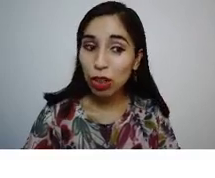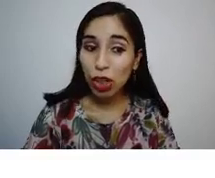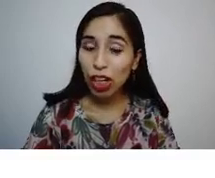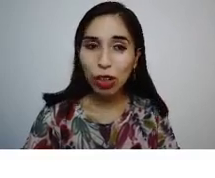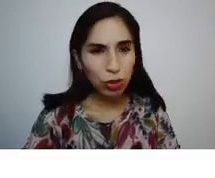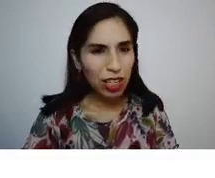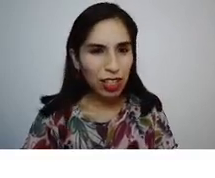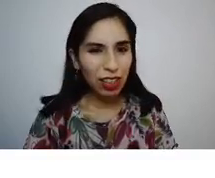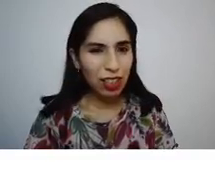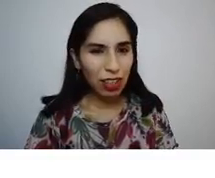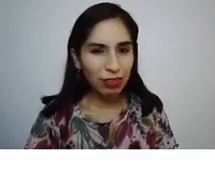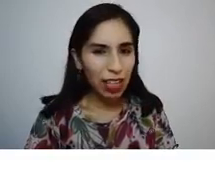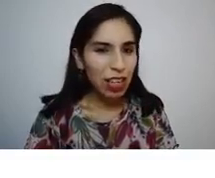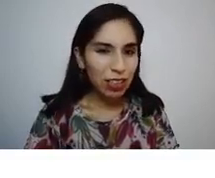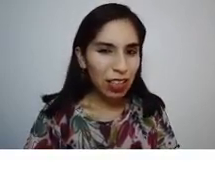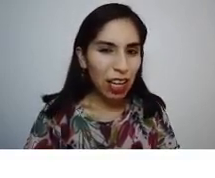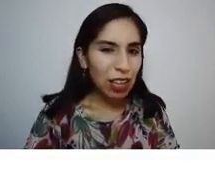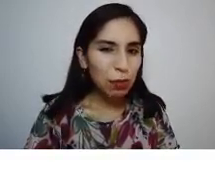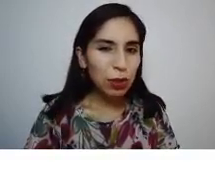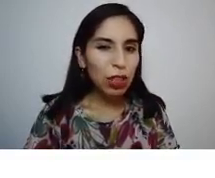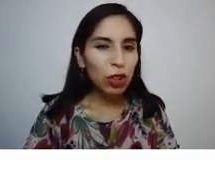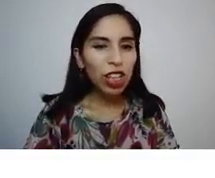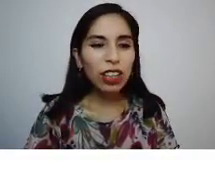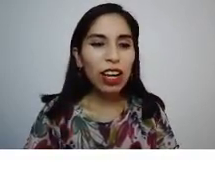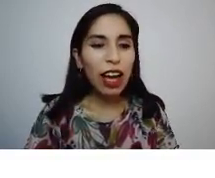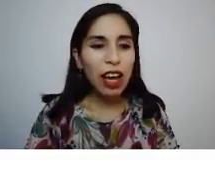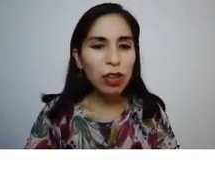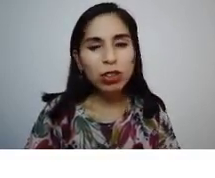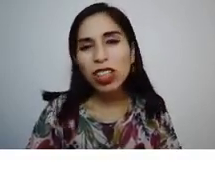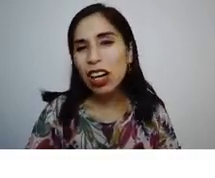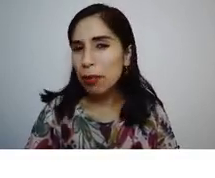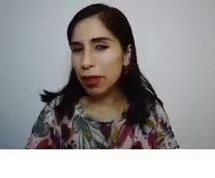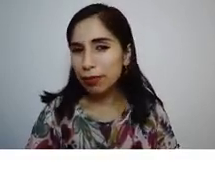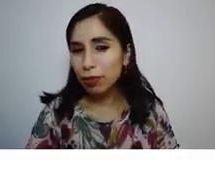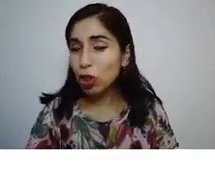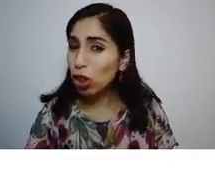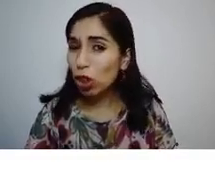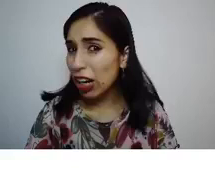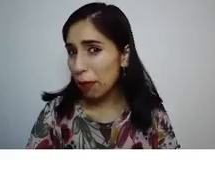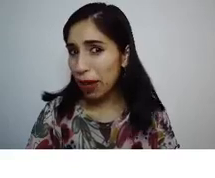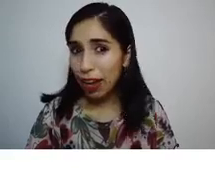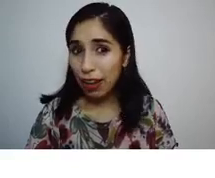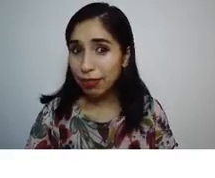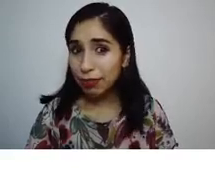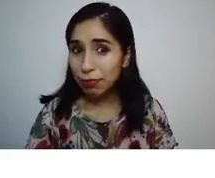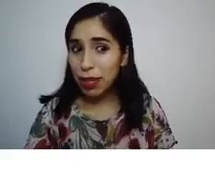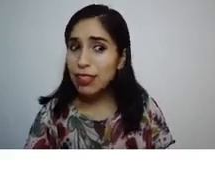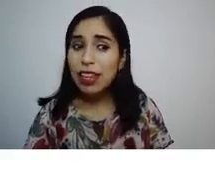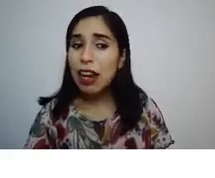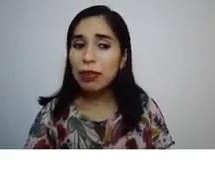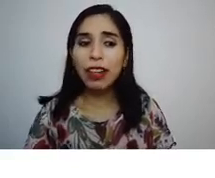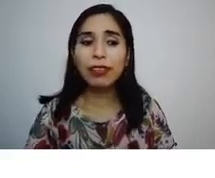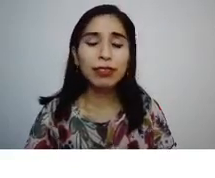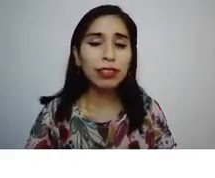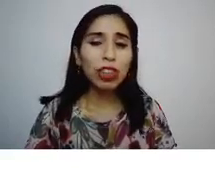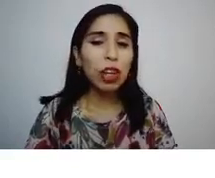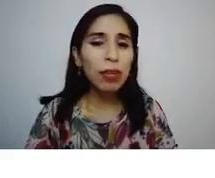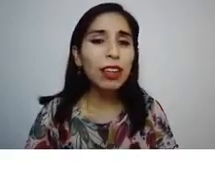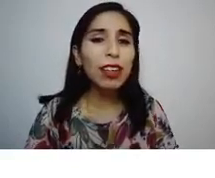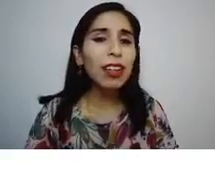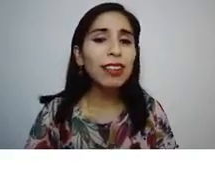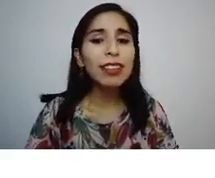respuesta correcta ustedes que dicen será la respuesta correcta la o ser a la vez yo creo que la vea piensen a bien